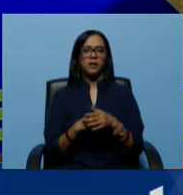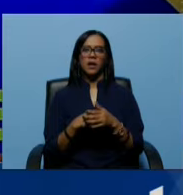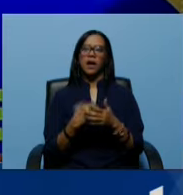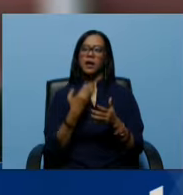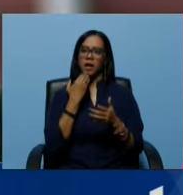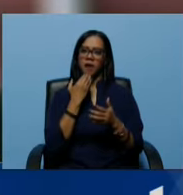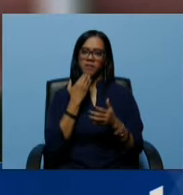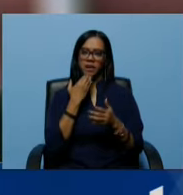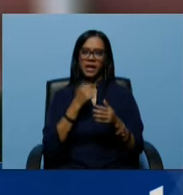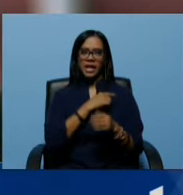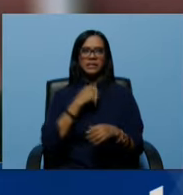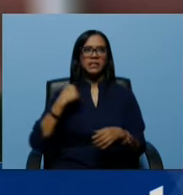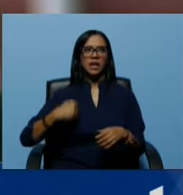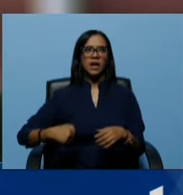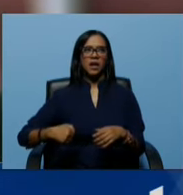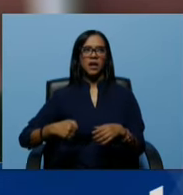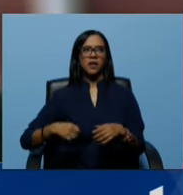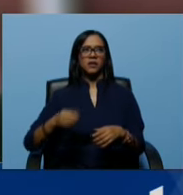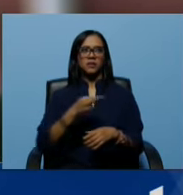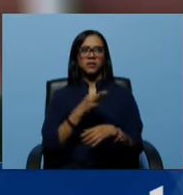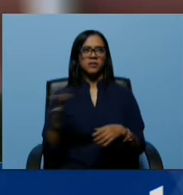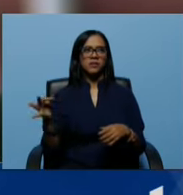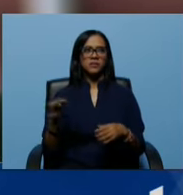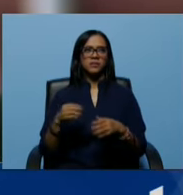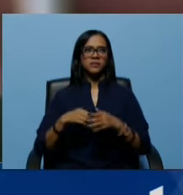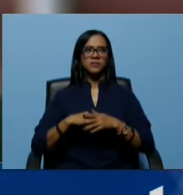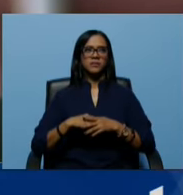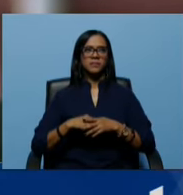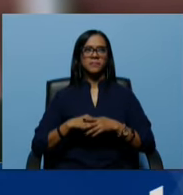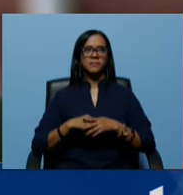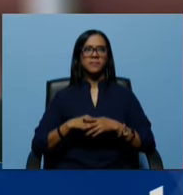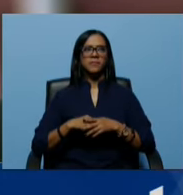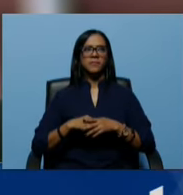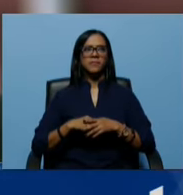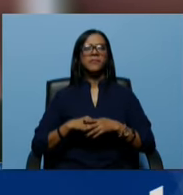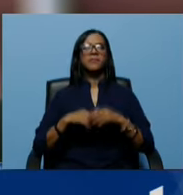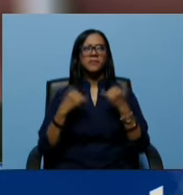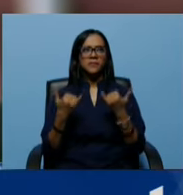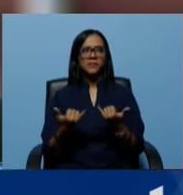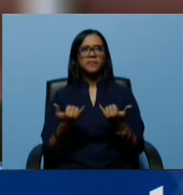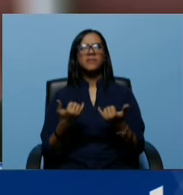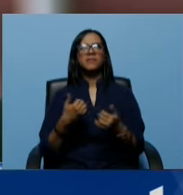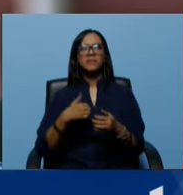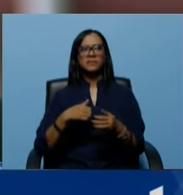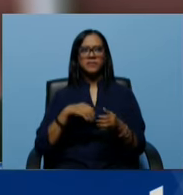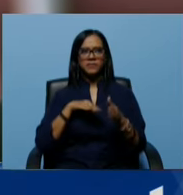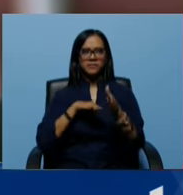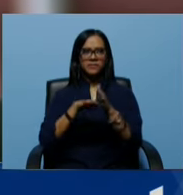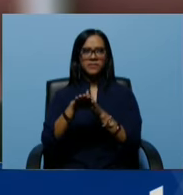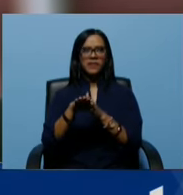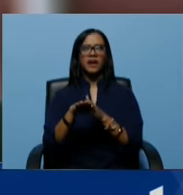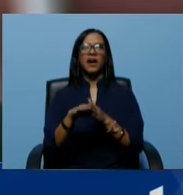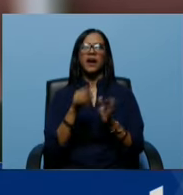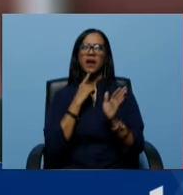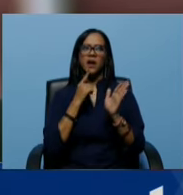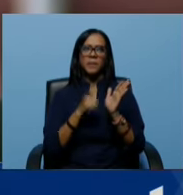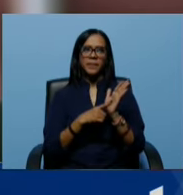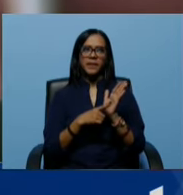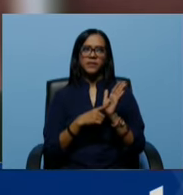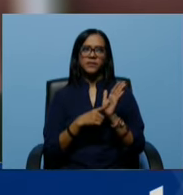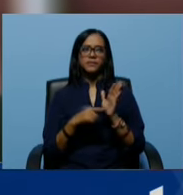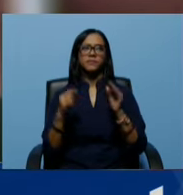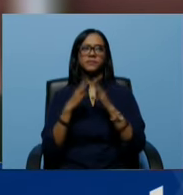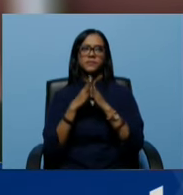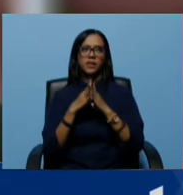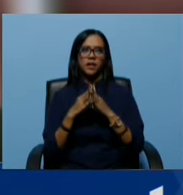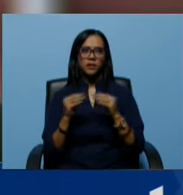de Shanghái fue un éxito total. Ahora hay que avanzar en el cumplimiento de todas